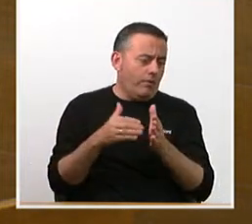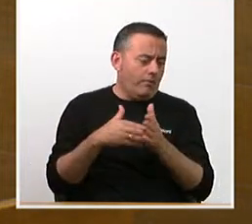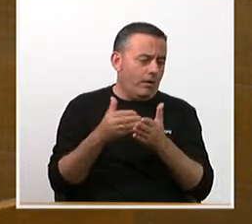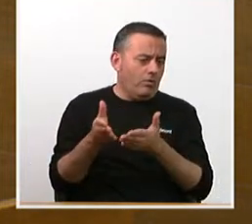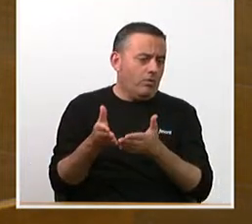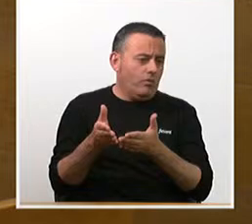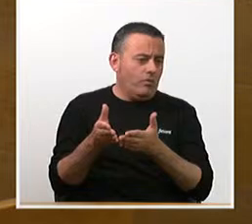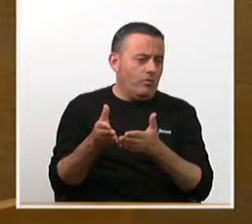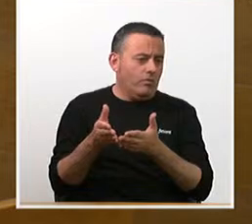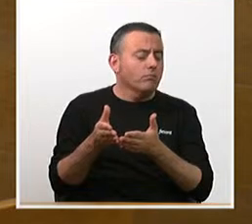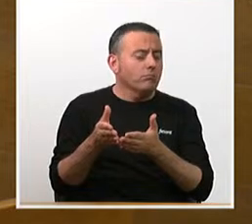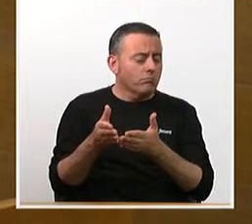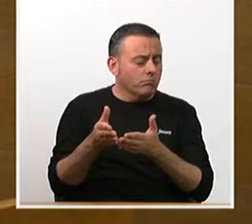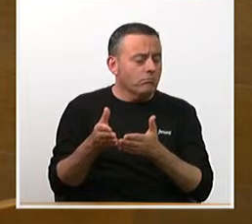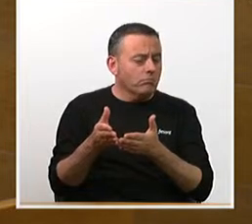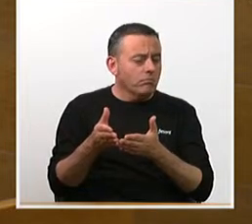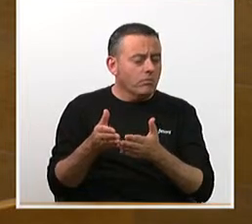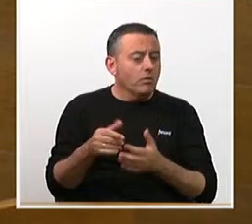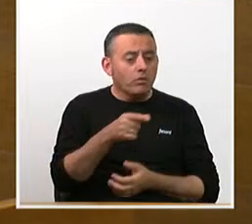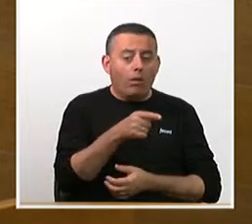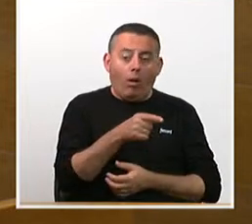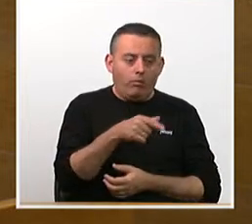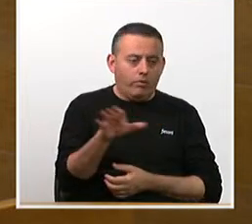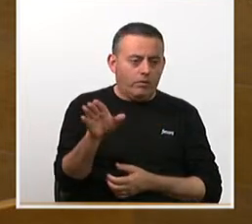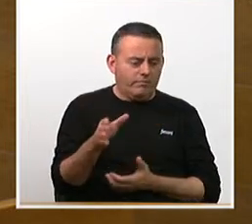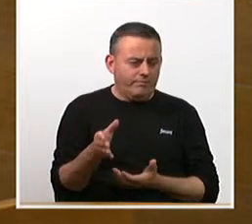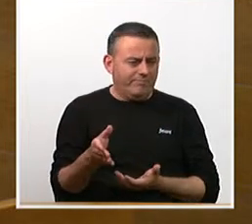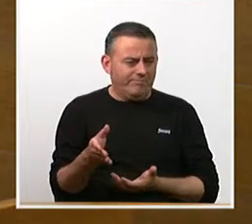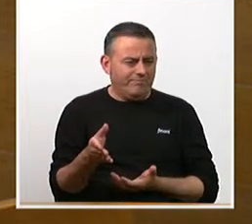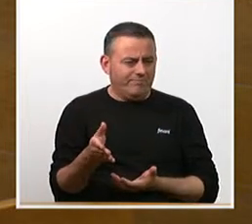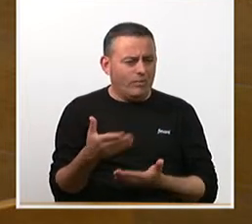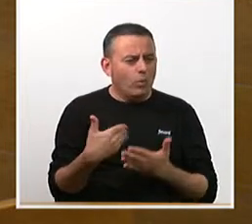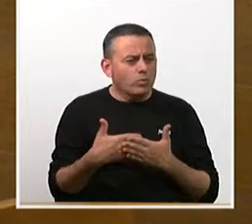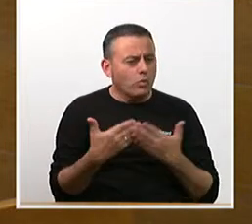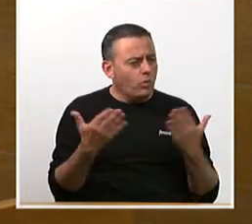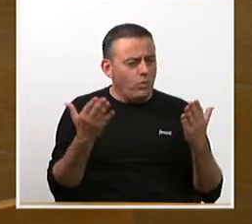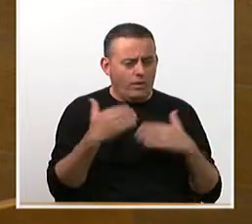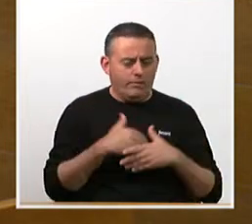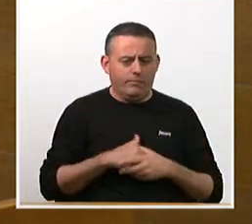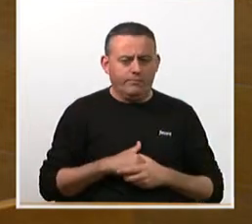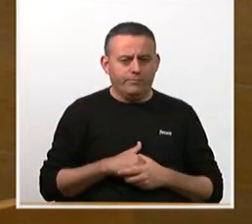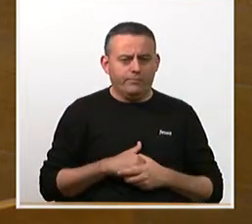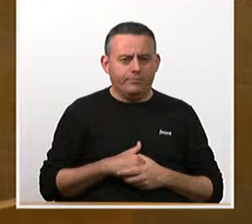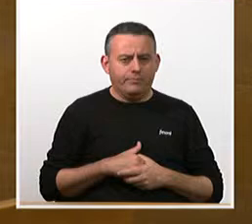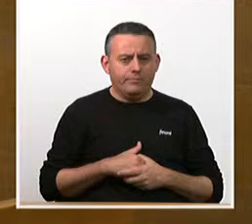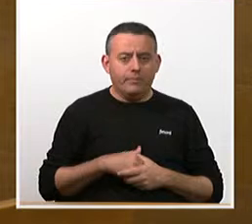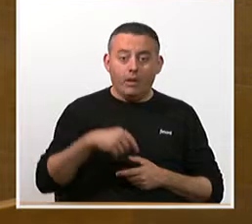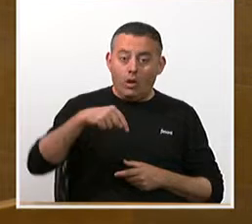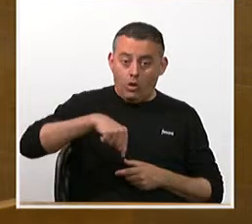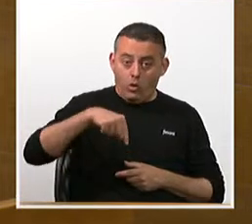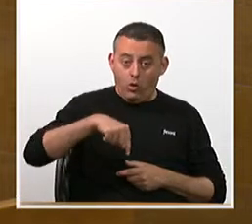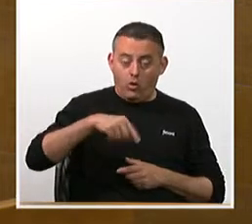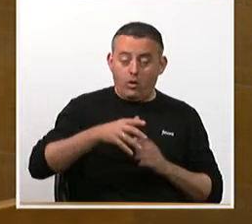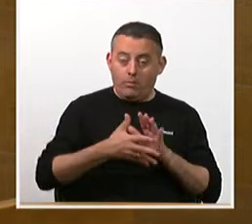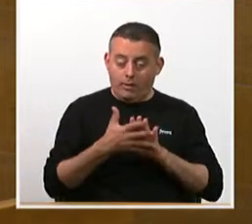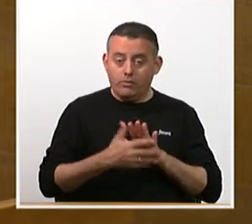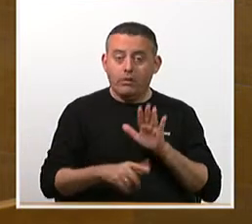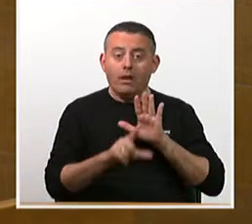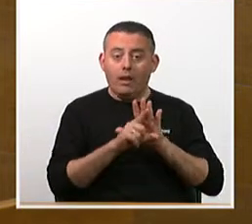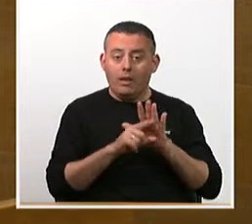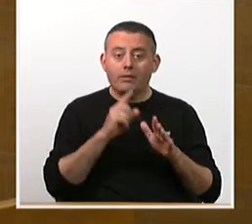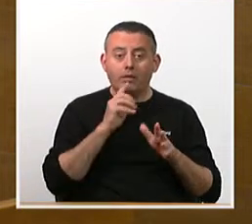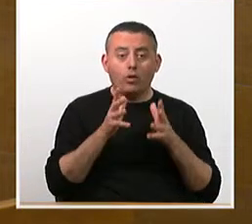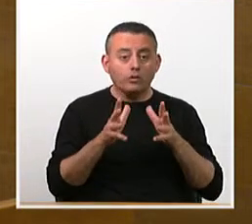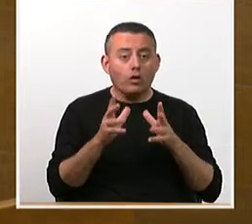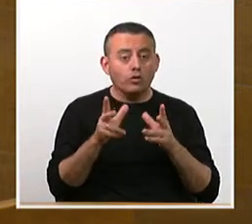que una Dean inus va rep la propy de Consejos sociales dice que